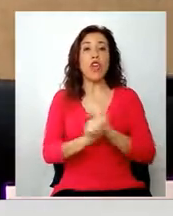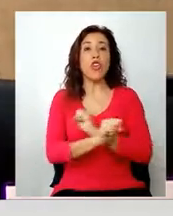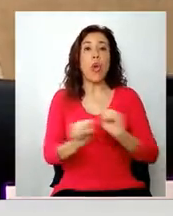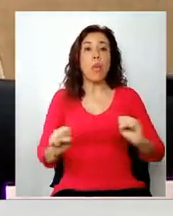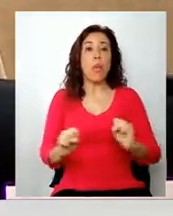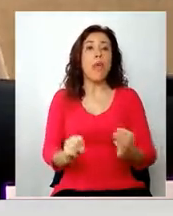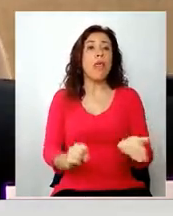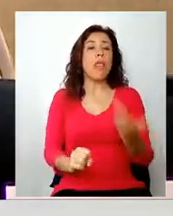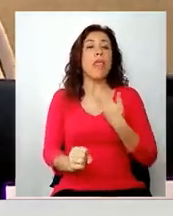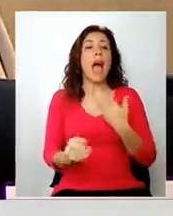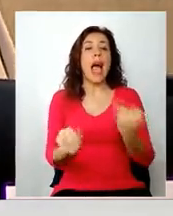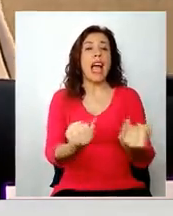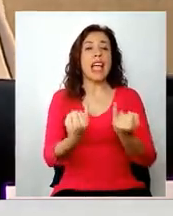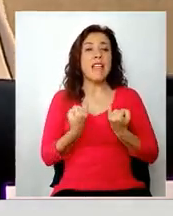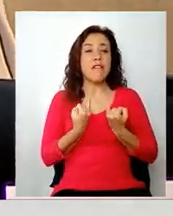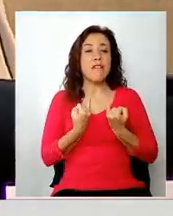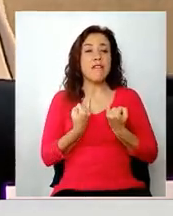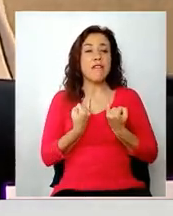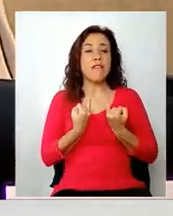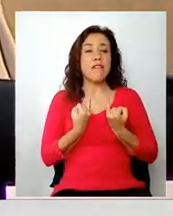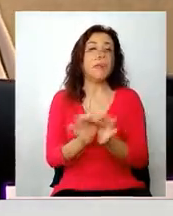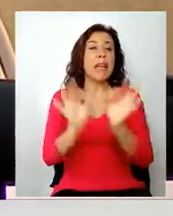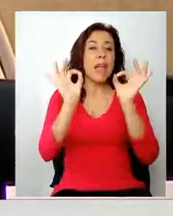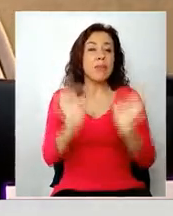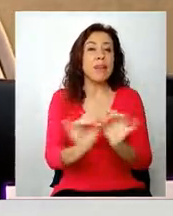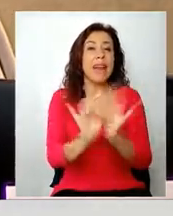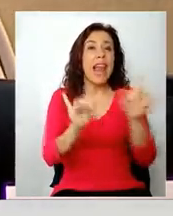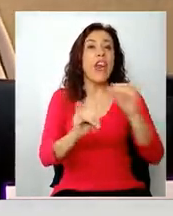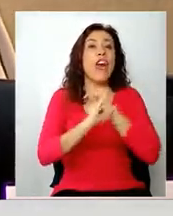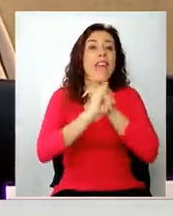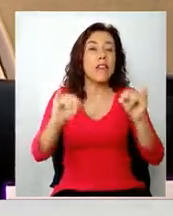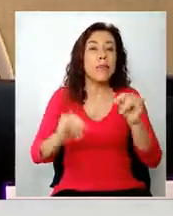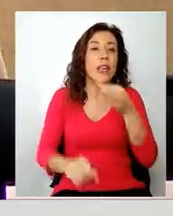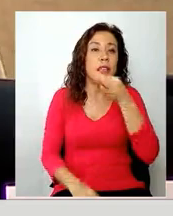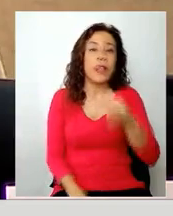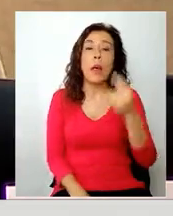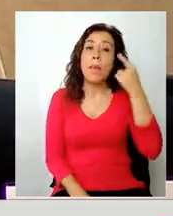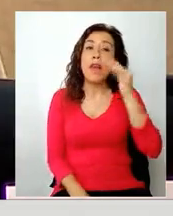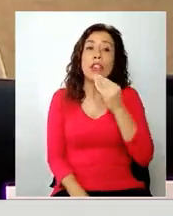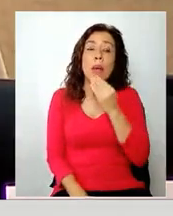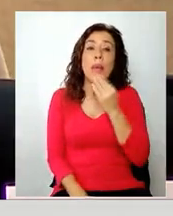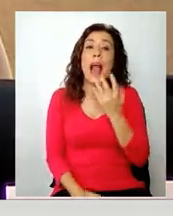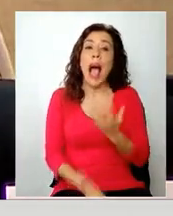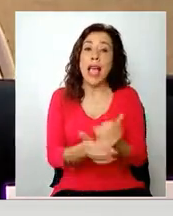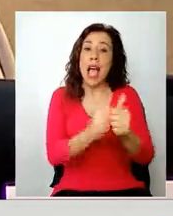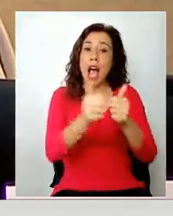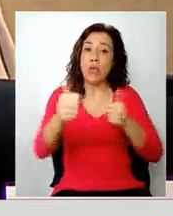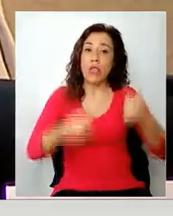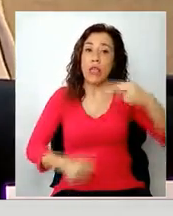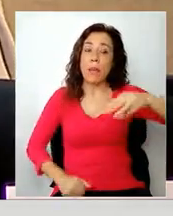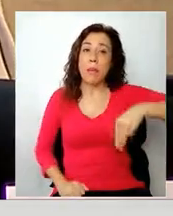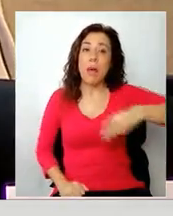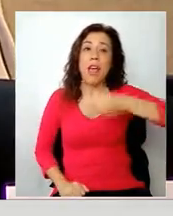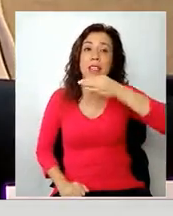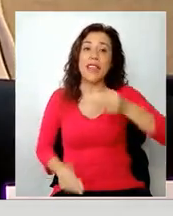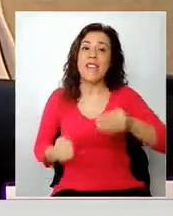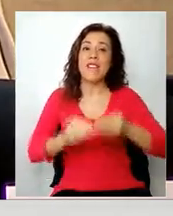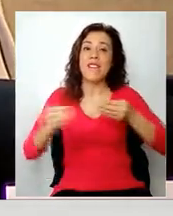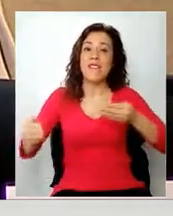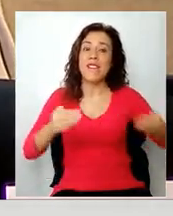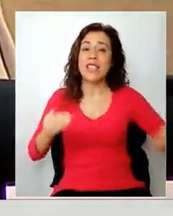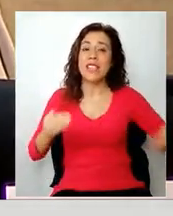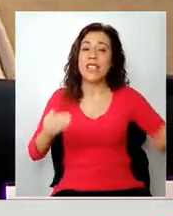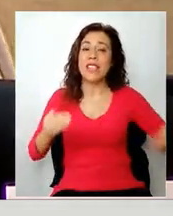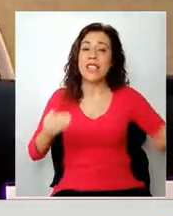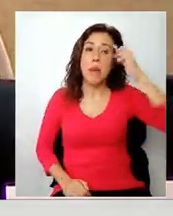que respalde dicha afirmación pero esta historia no termina acá las autoridades municipales dicen que los vecinos y vecinas de Providencia prefieren